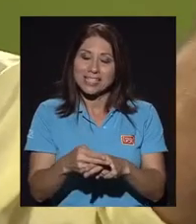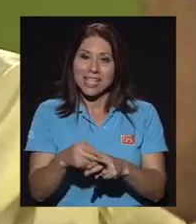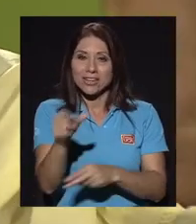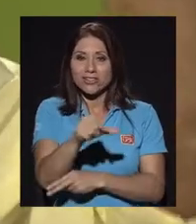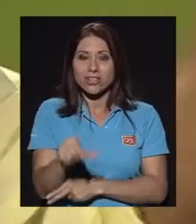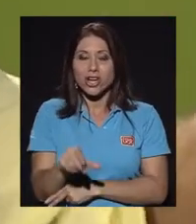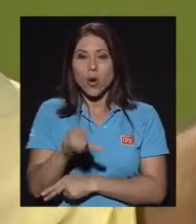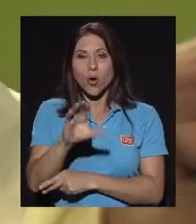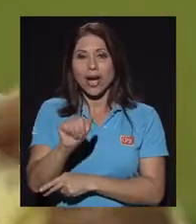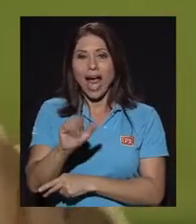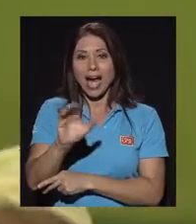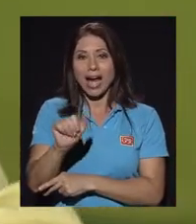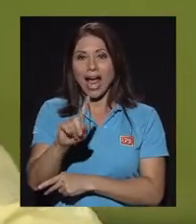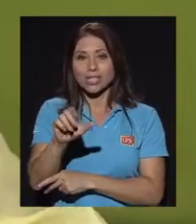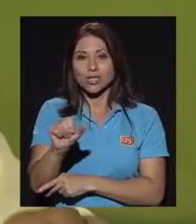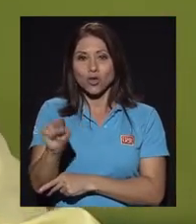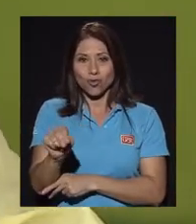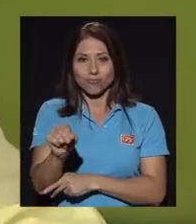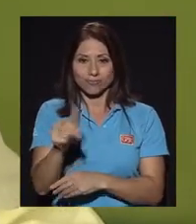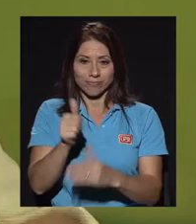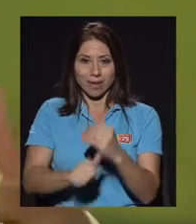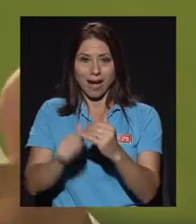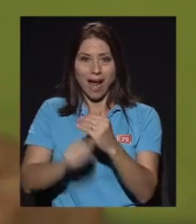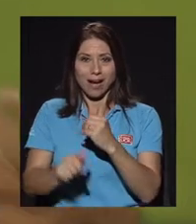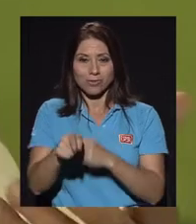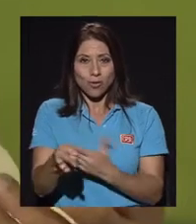lo que llega aquí a Turrialba.